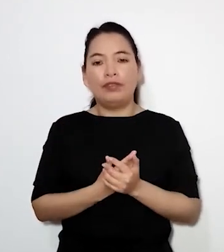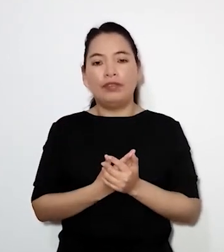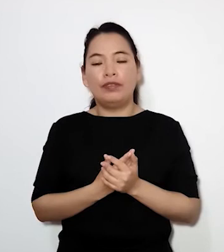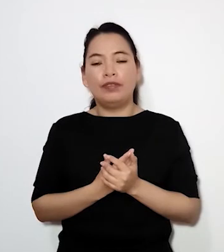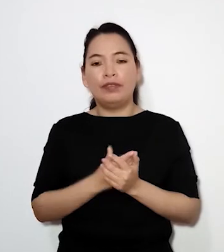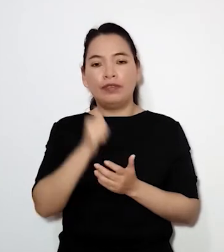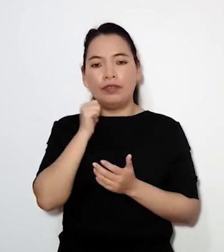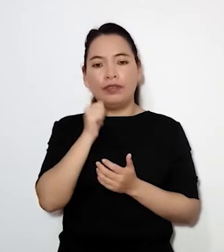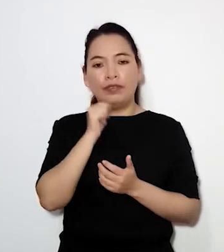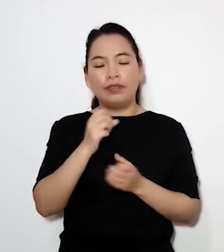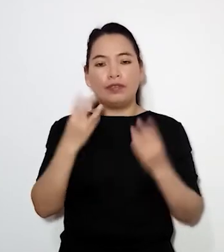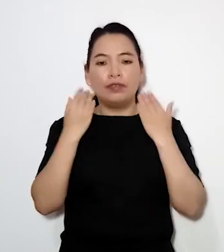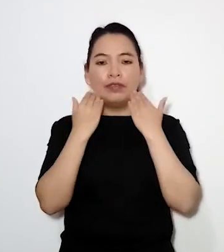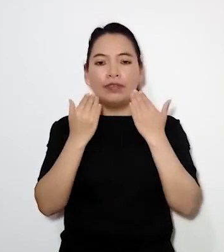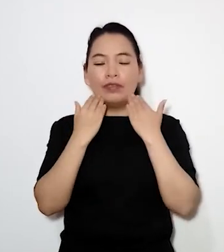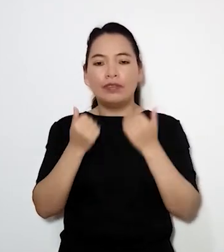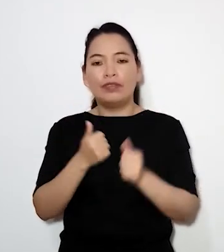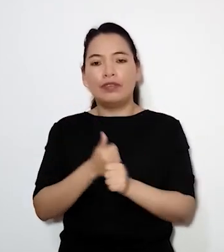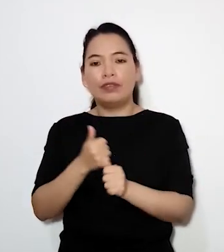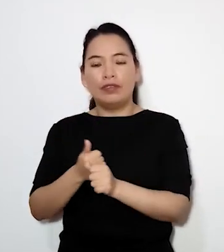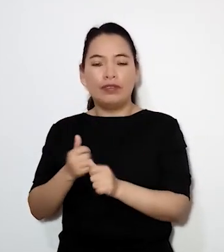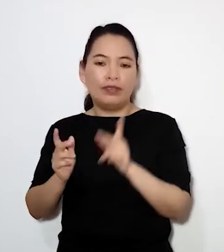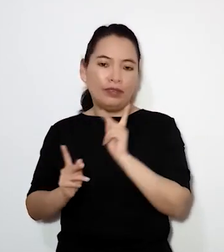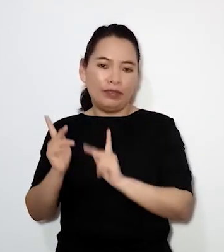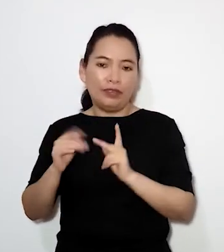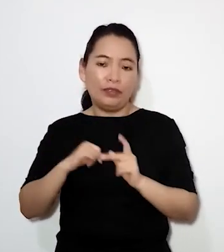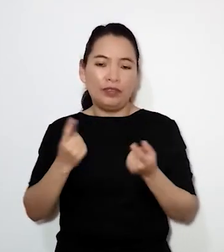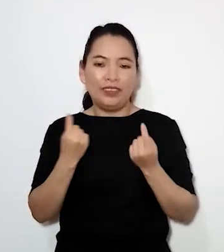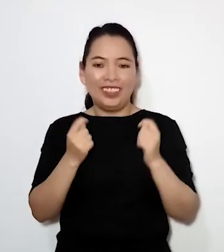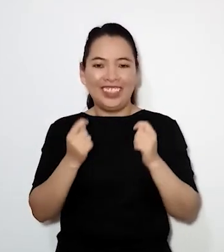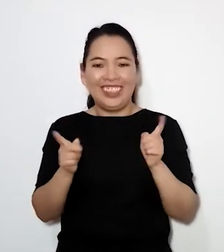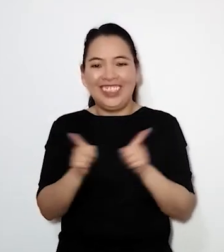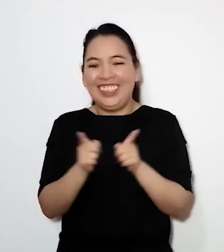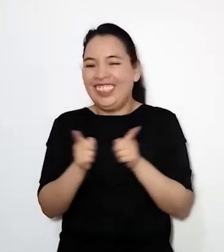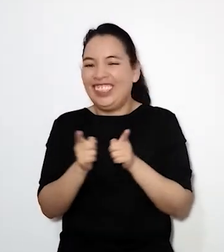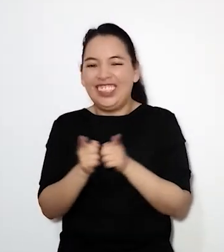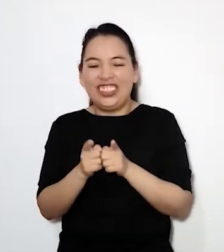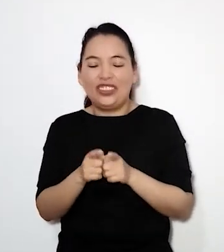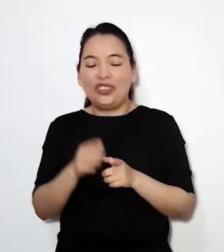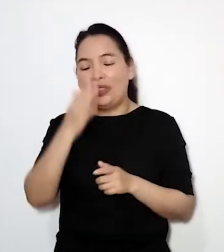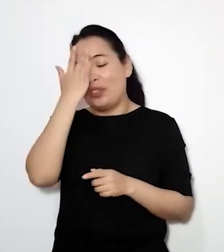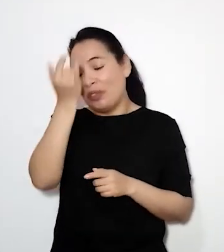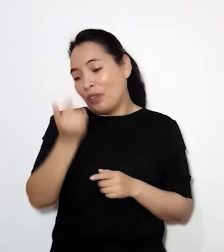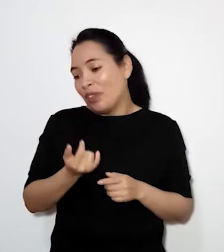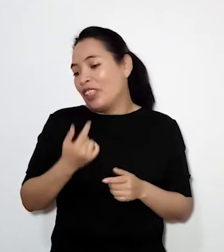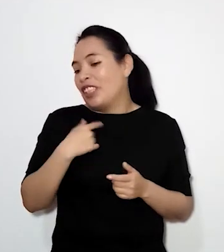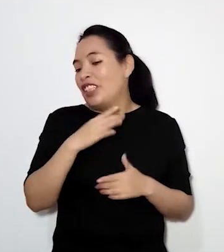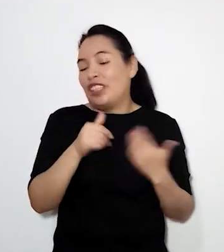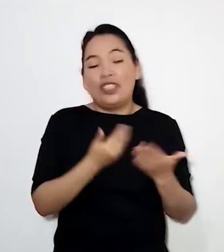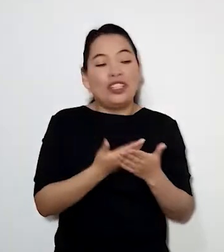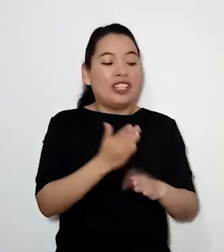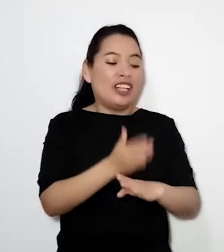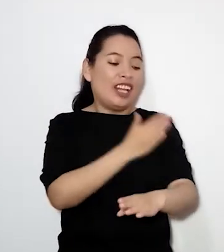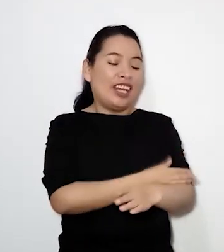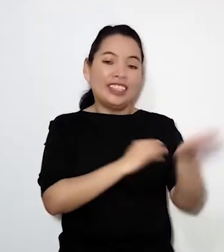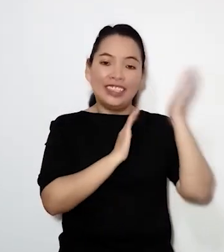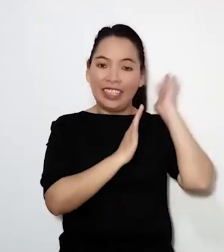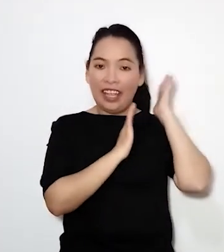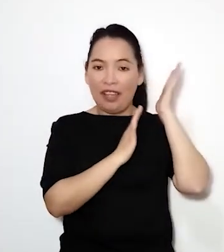Voy a tratar de ser lo más breve posible. Creo que todos los que me antecedieron ya estuvieron hablando de lo que